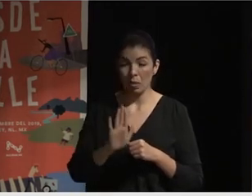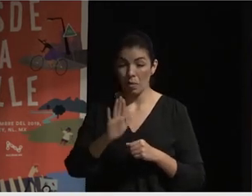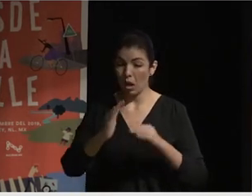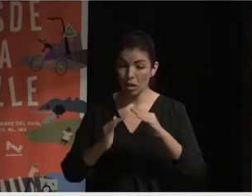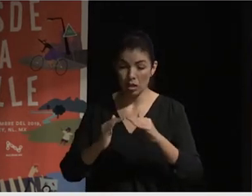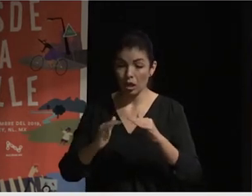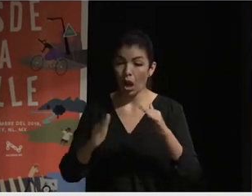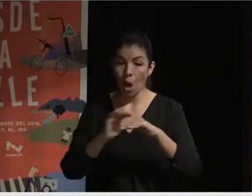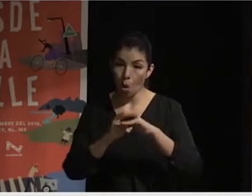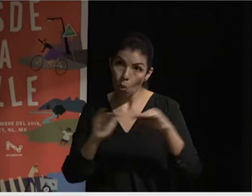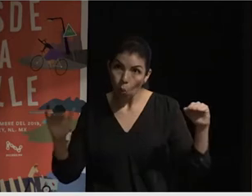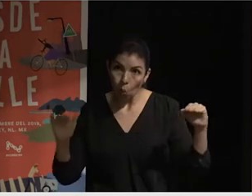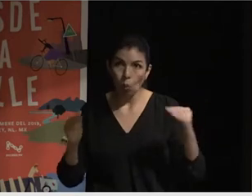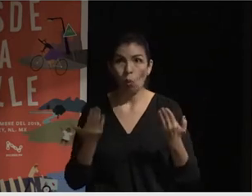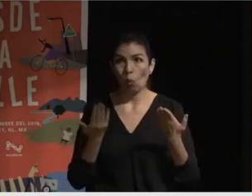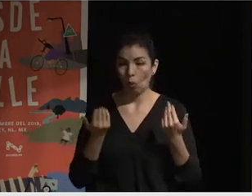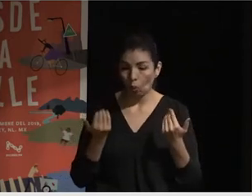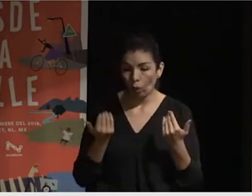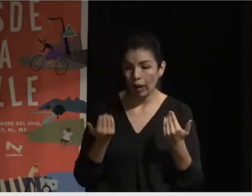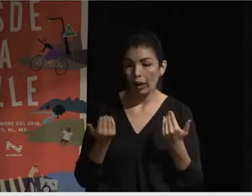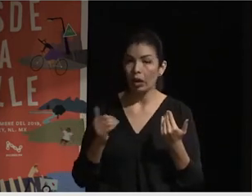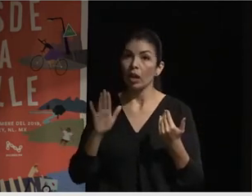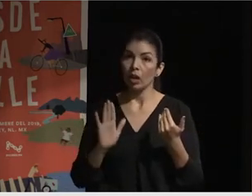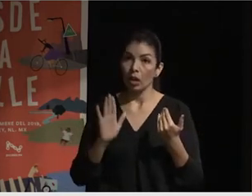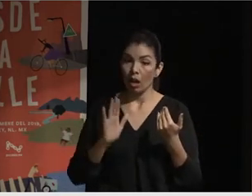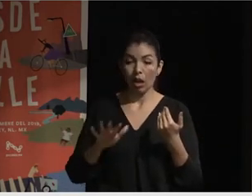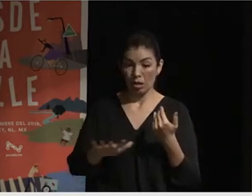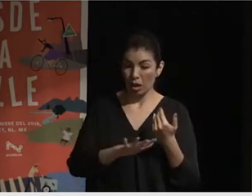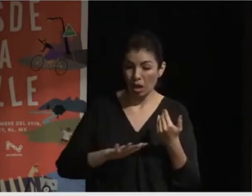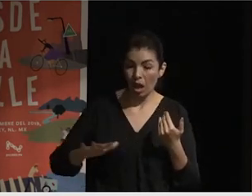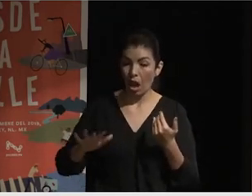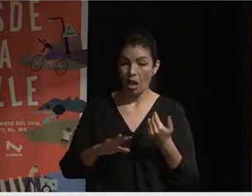literalmente gentrificando un banco del otro lado del Atlántico, que es